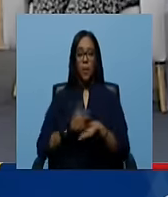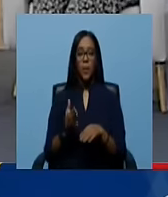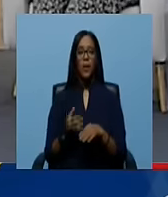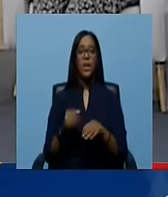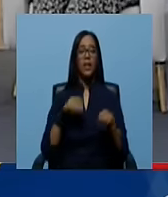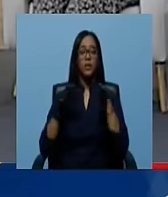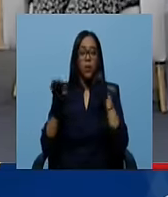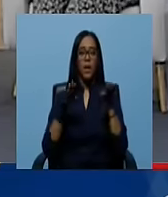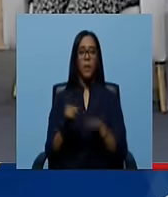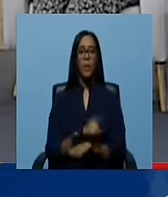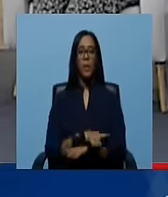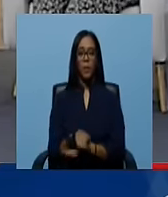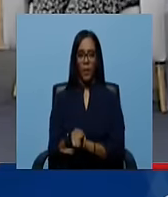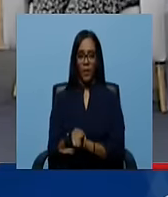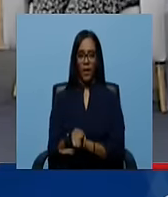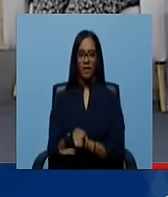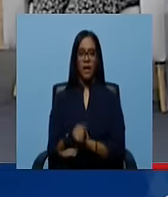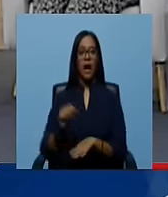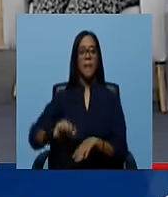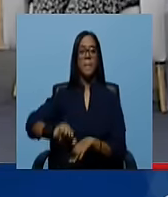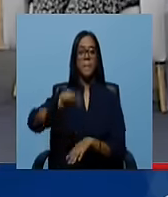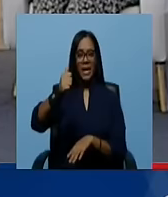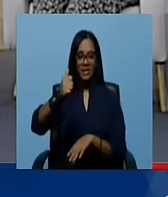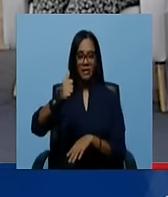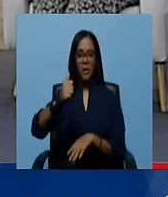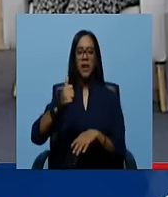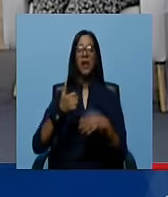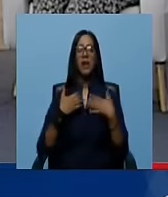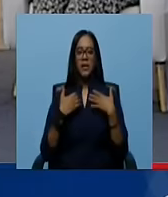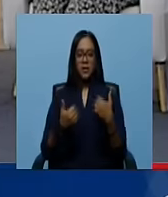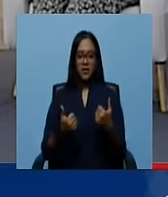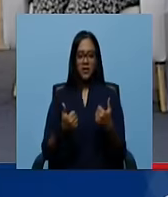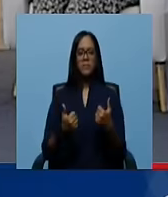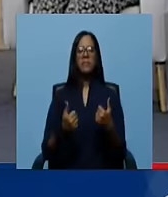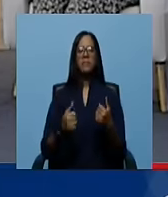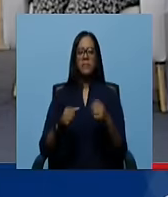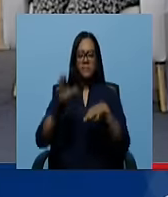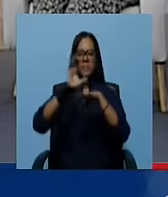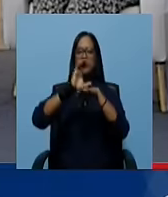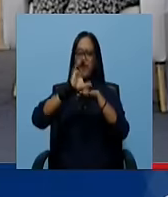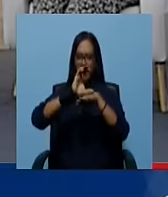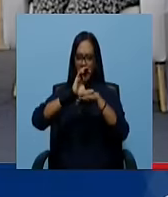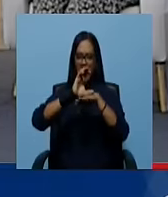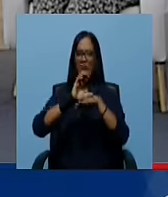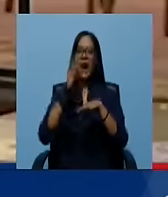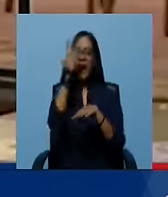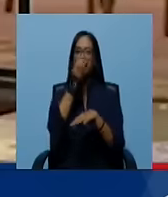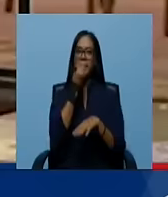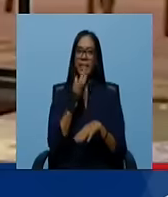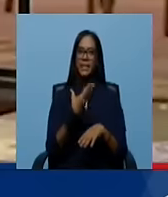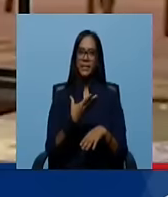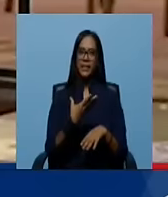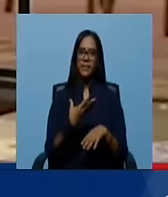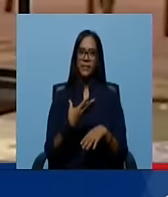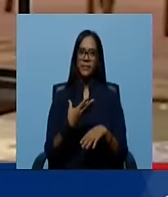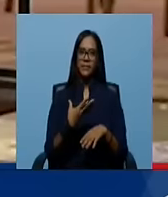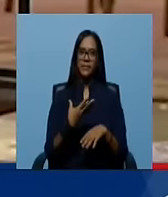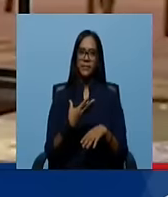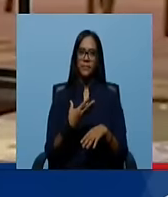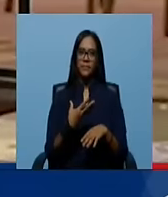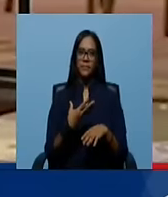nos obliga al máximo a recuperar, reurbanizar, embellecer